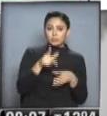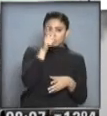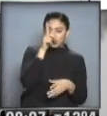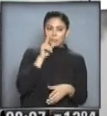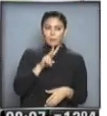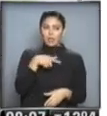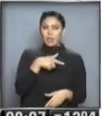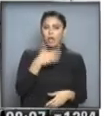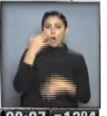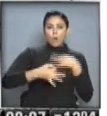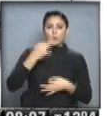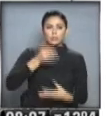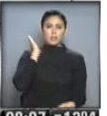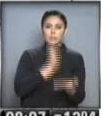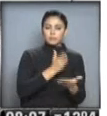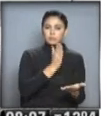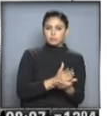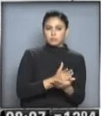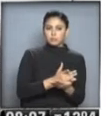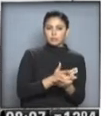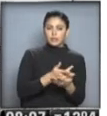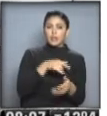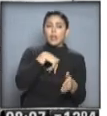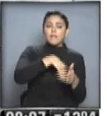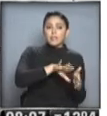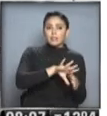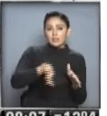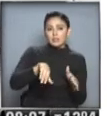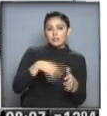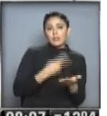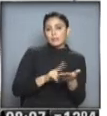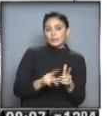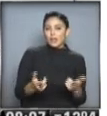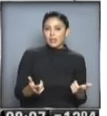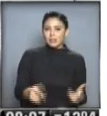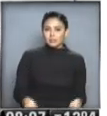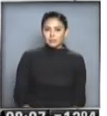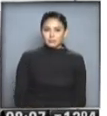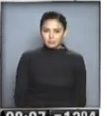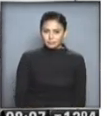actúa y impide los ajusticiamientos por mano propia, los hechos no se repiten.